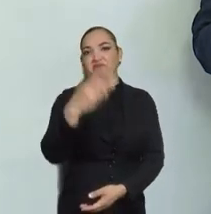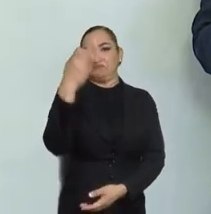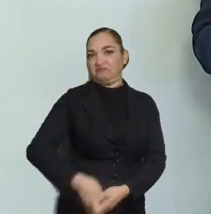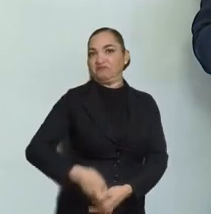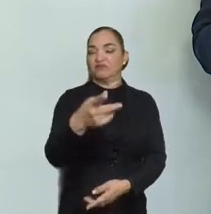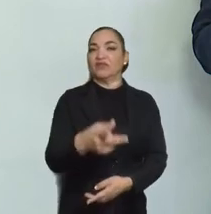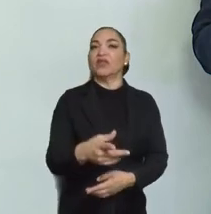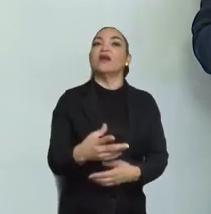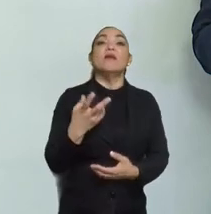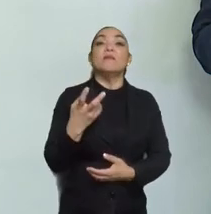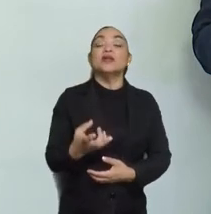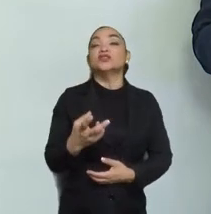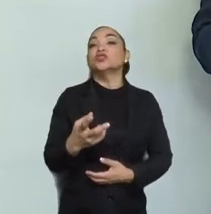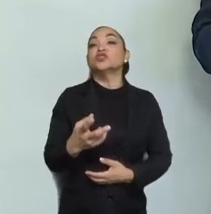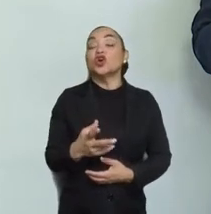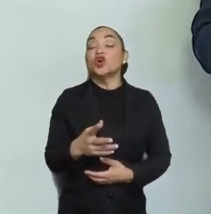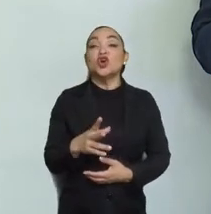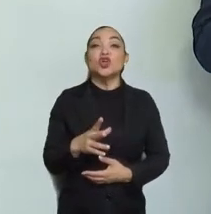de justificar